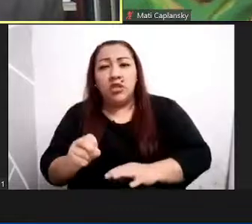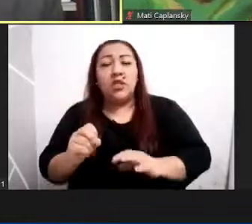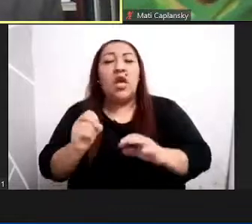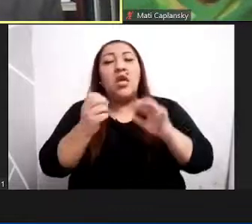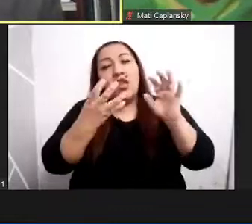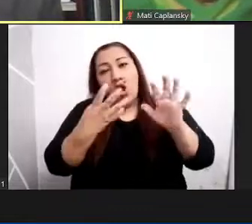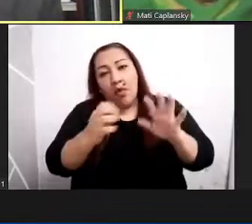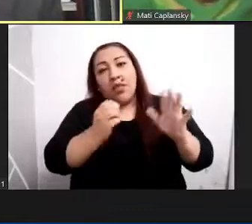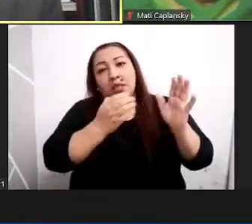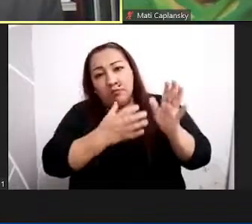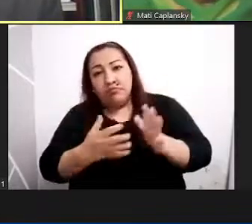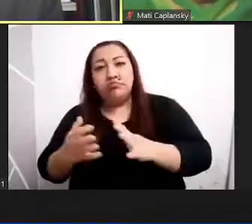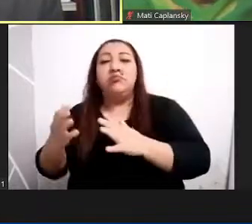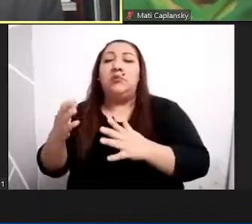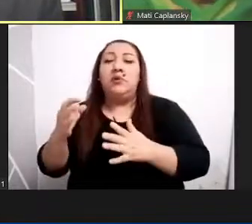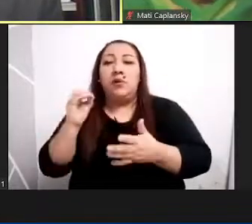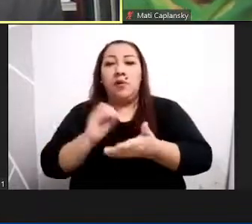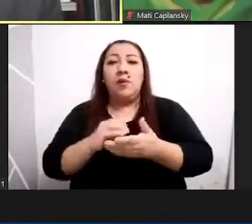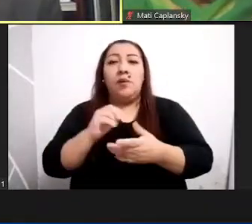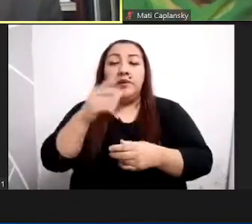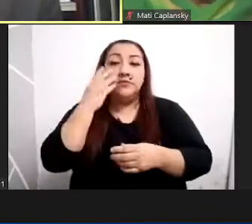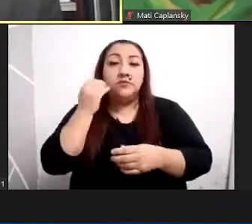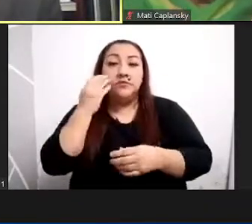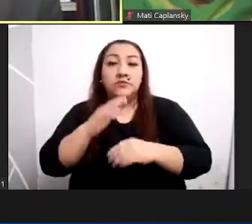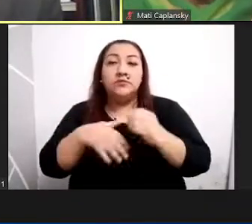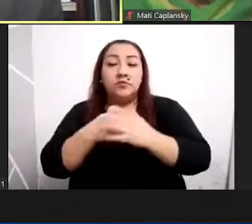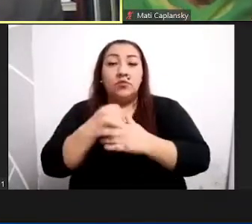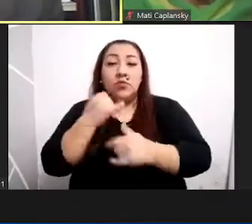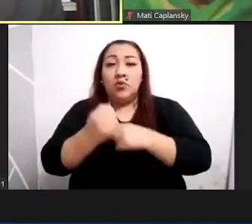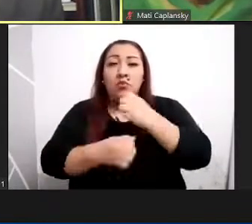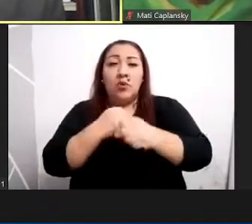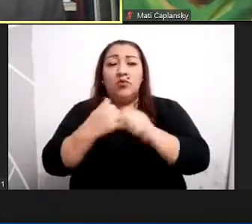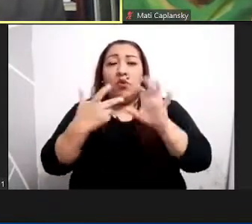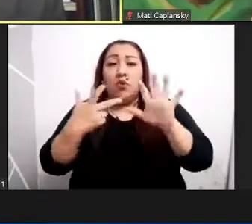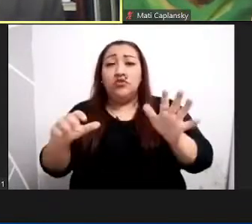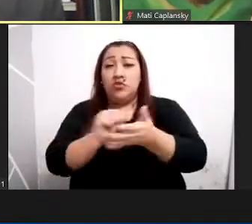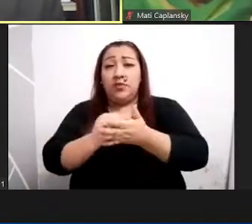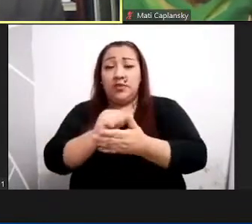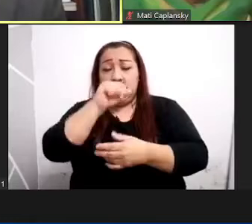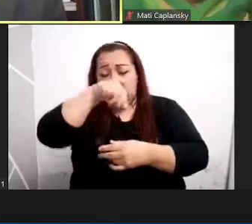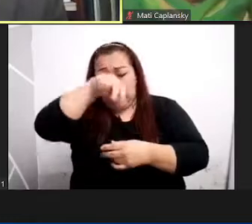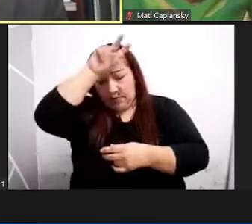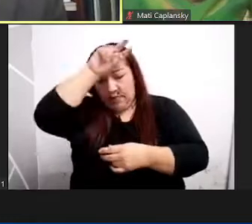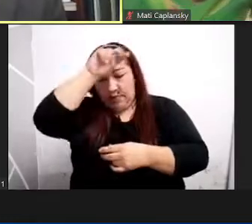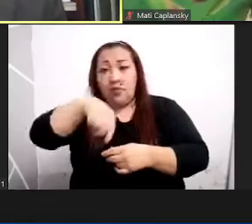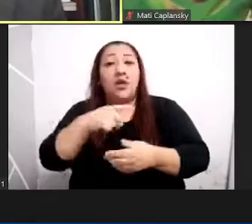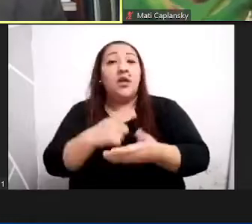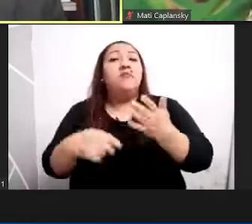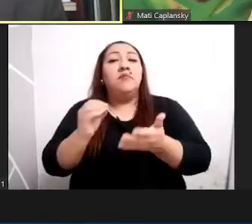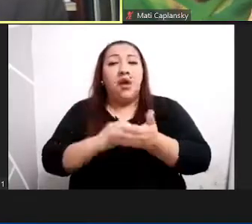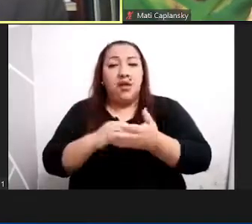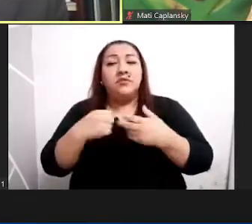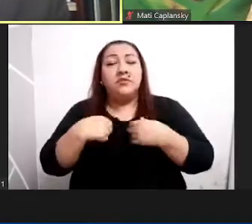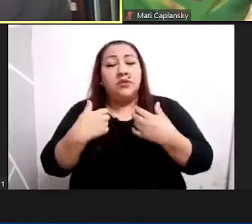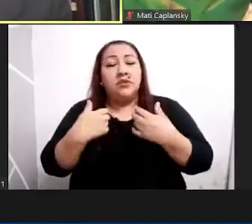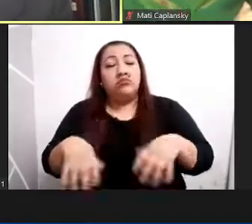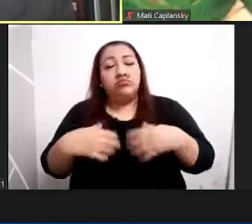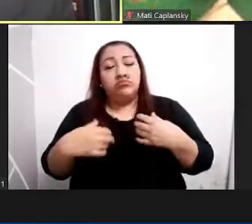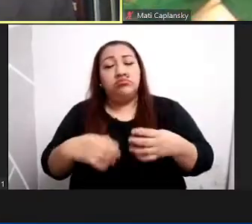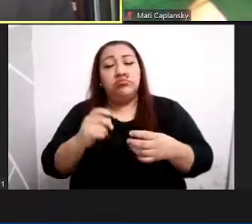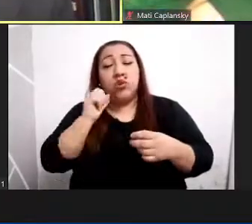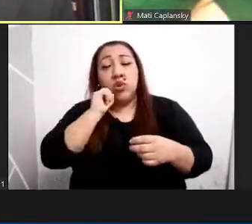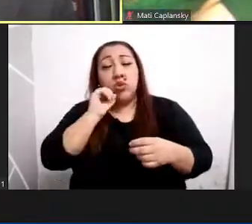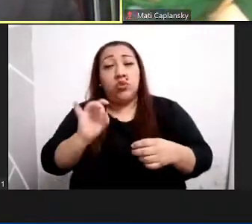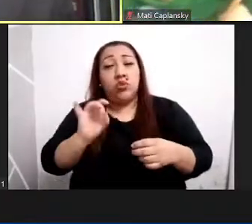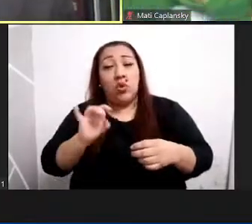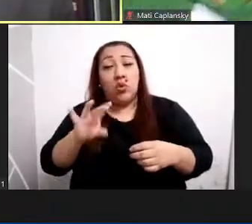desde luego esta experiencia del último año y 8 meses en el Perú, que también ha tenido un saldo sumamente doloroso